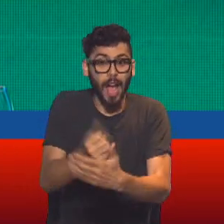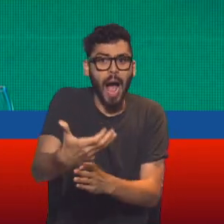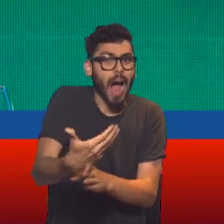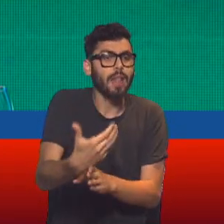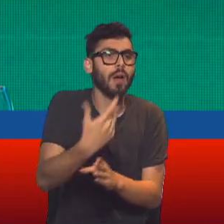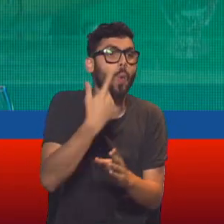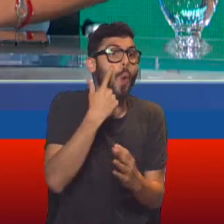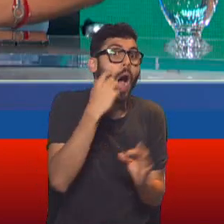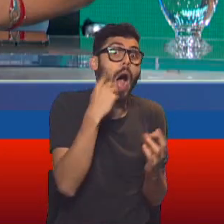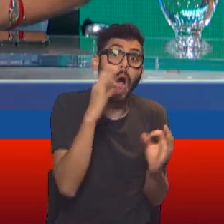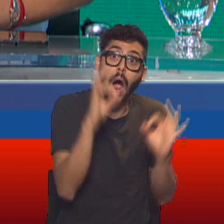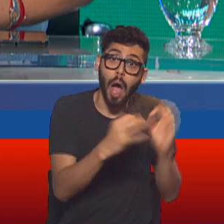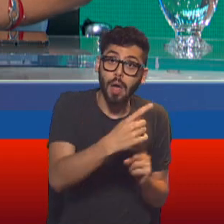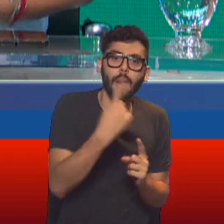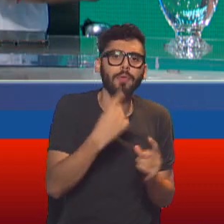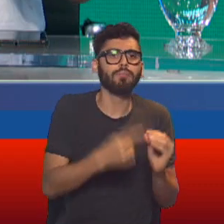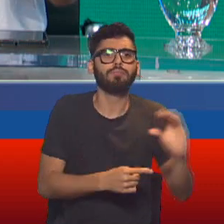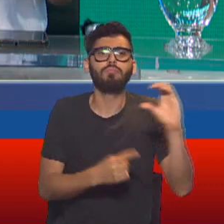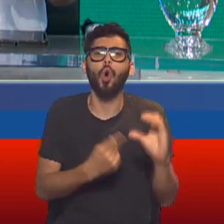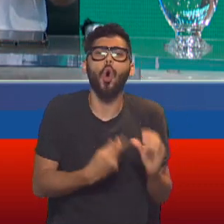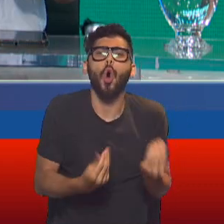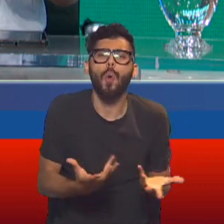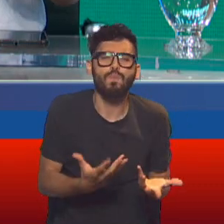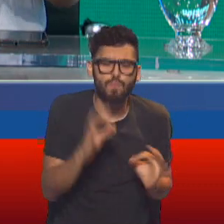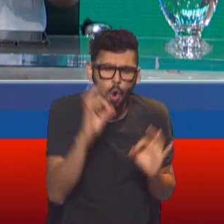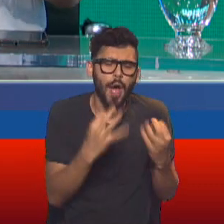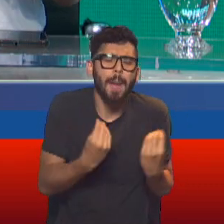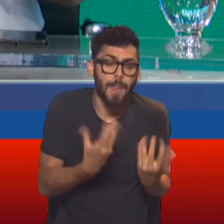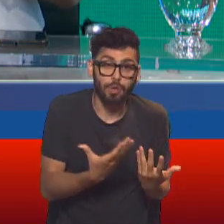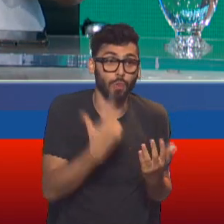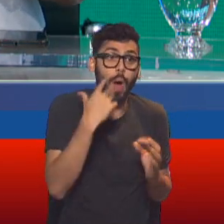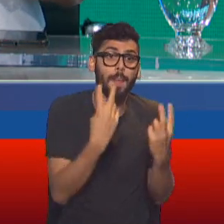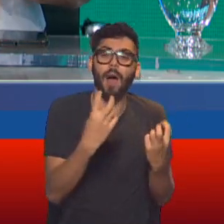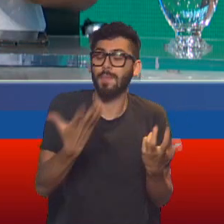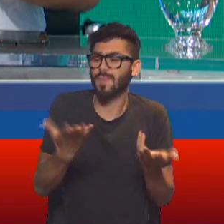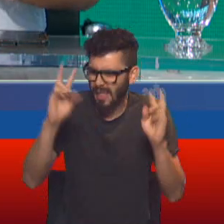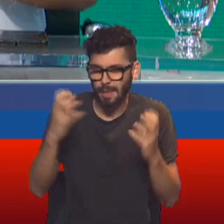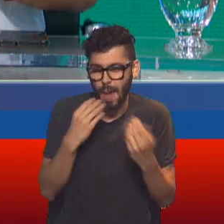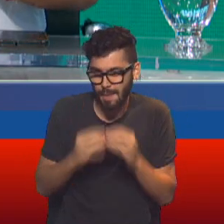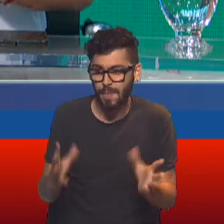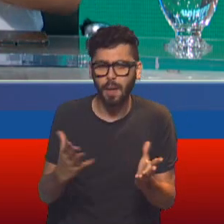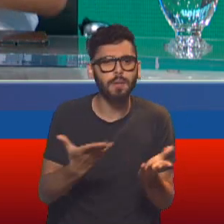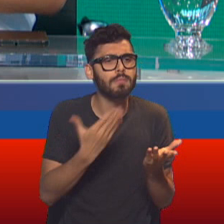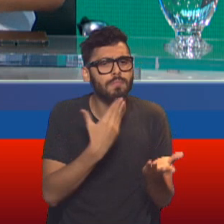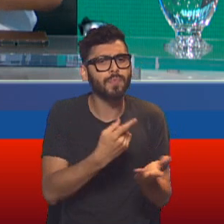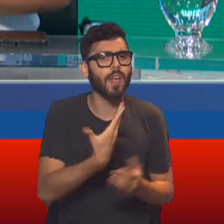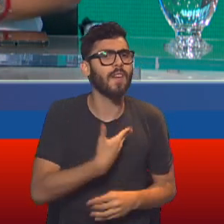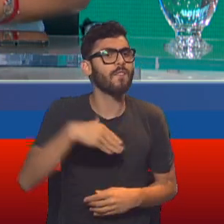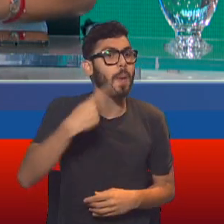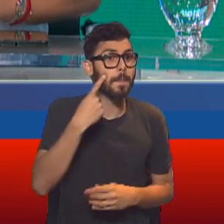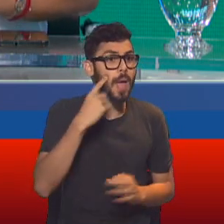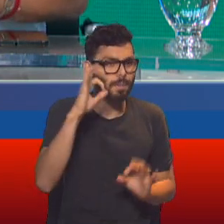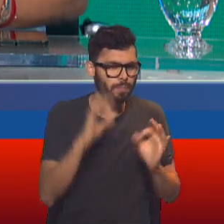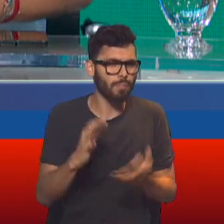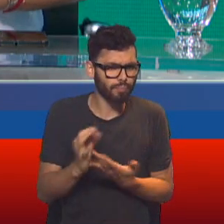ocurrió cuando se le otorgó ese crédito a la Argentina. Así que vamos a abrir con ese tema. Juan, ¿qué tan importante es que el fondo haga un estudio? Es habitual